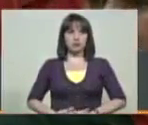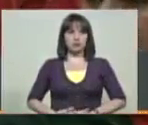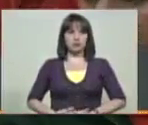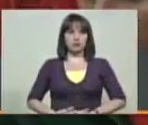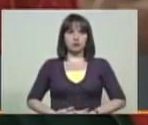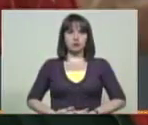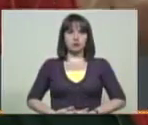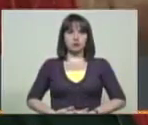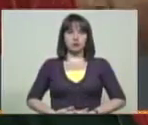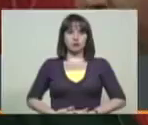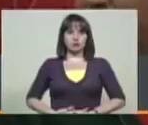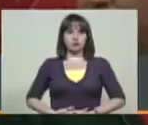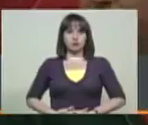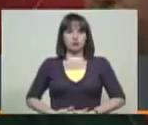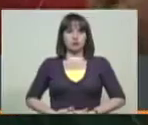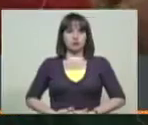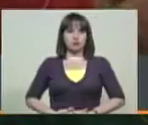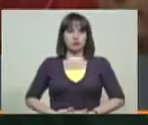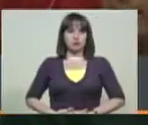por qué